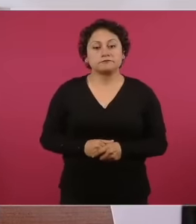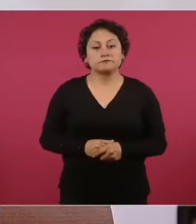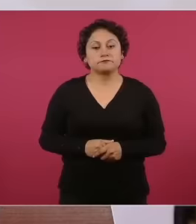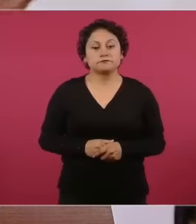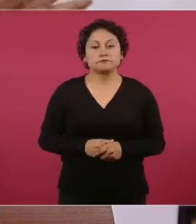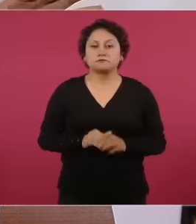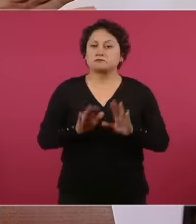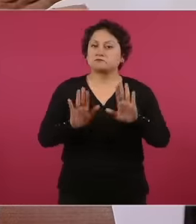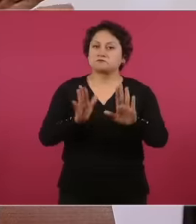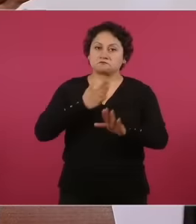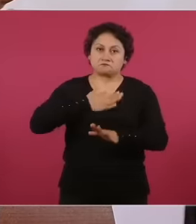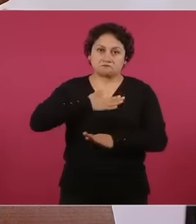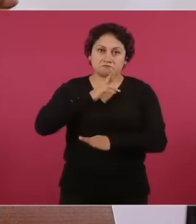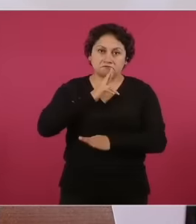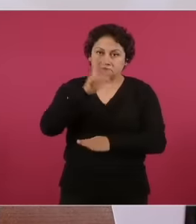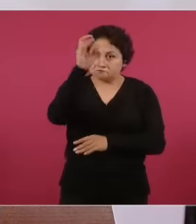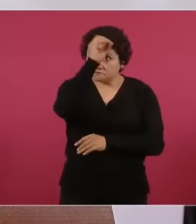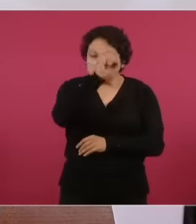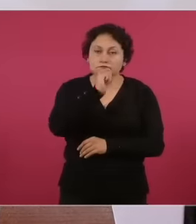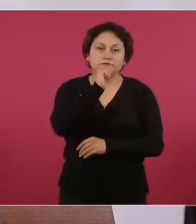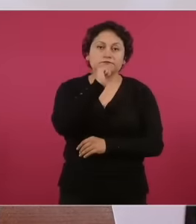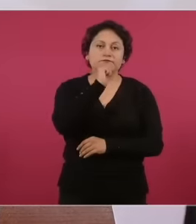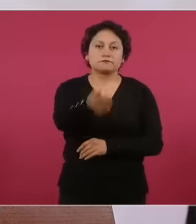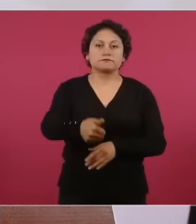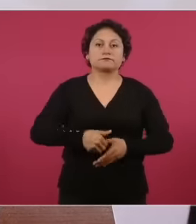Sin comentario.